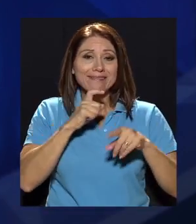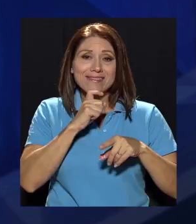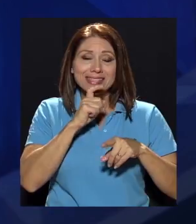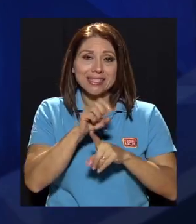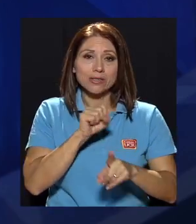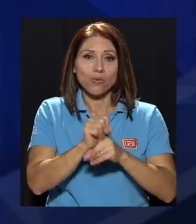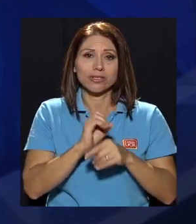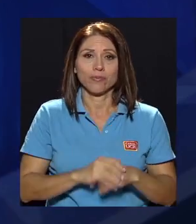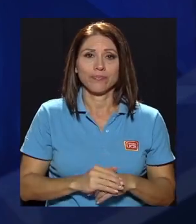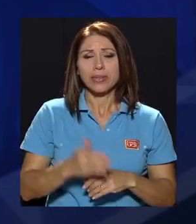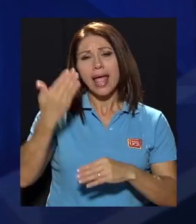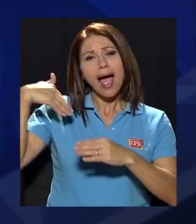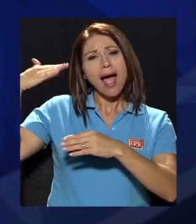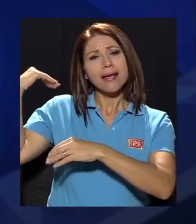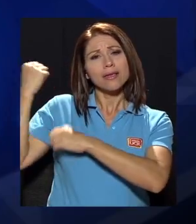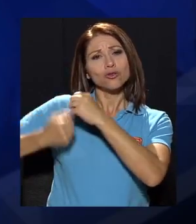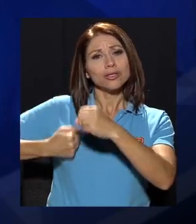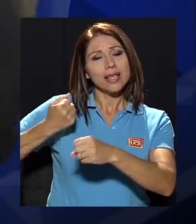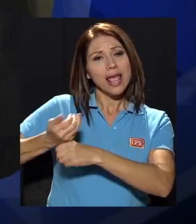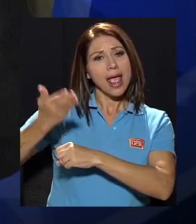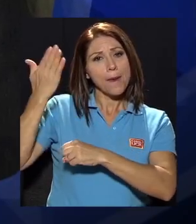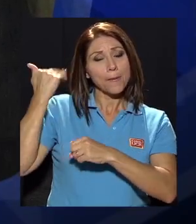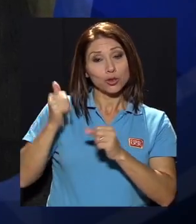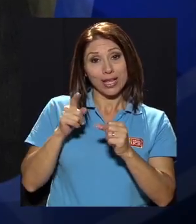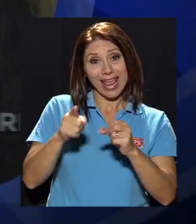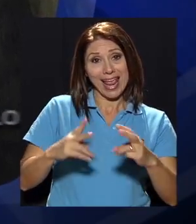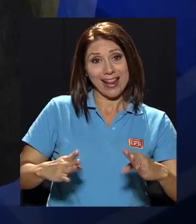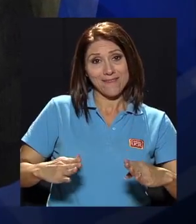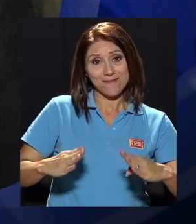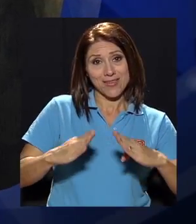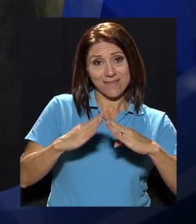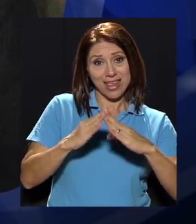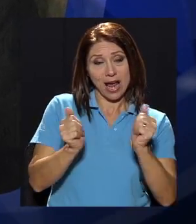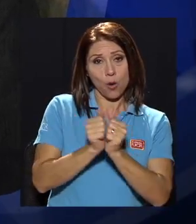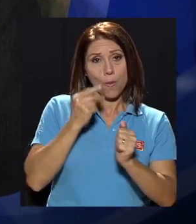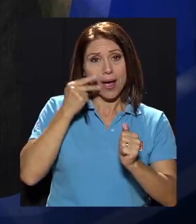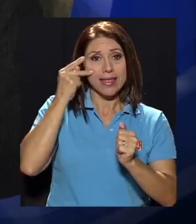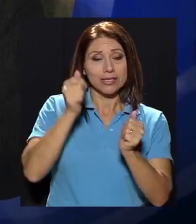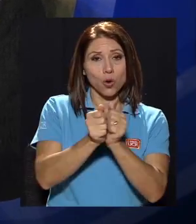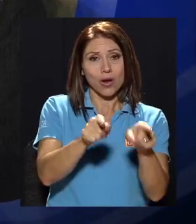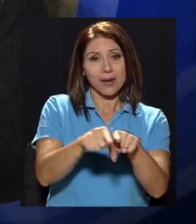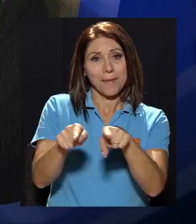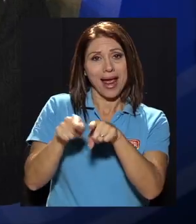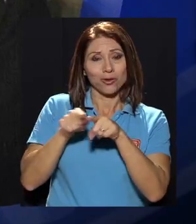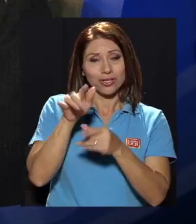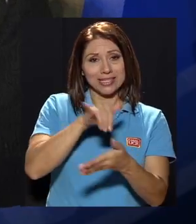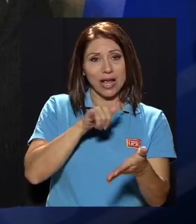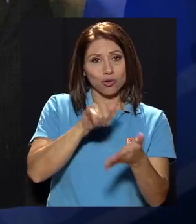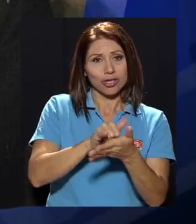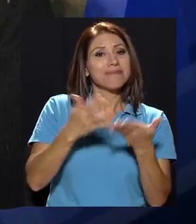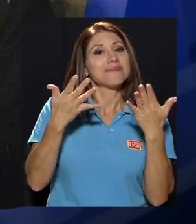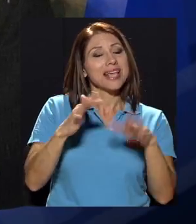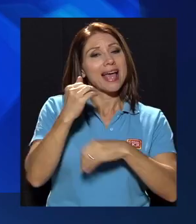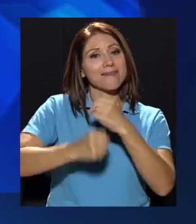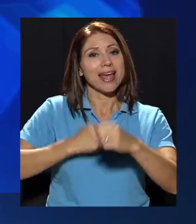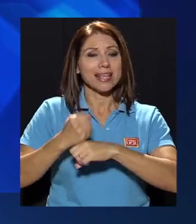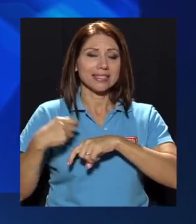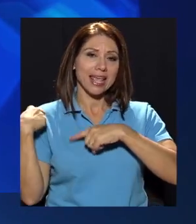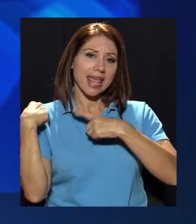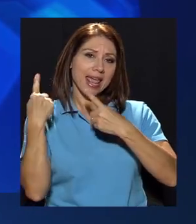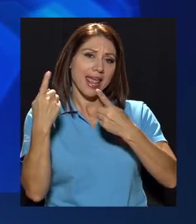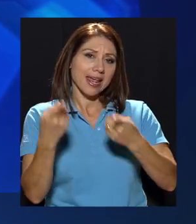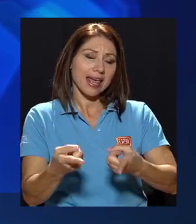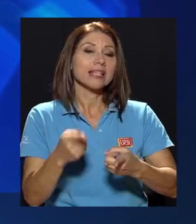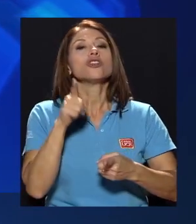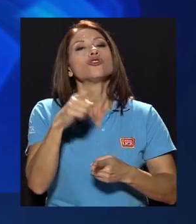Desde aquellos tiempos en que vivía con sus padres y hermanos en San José, han transcurrido varias décadas. El amor por la ciencia